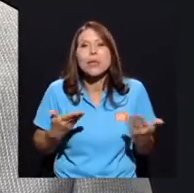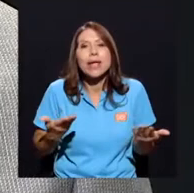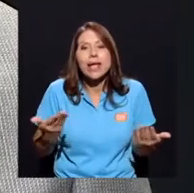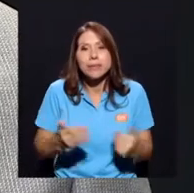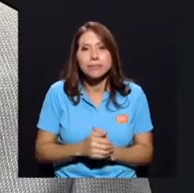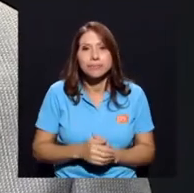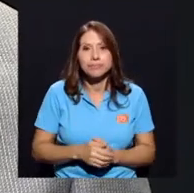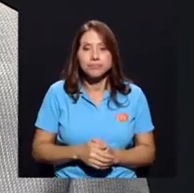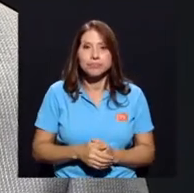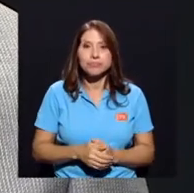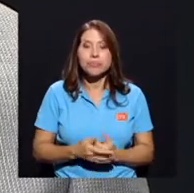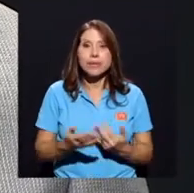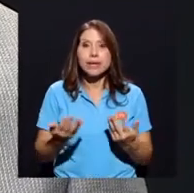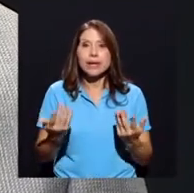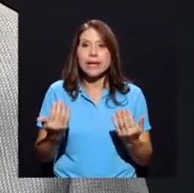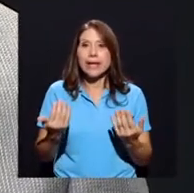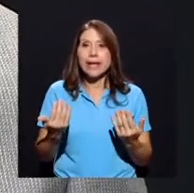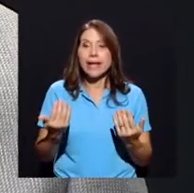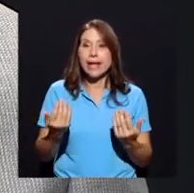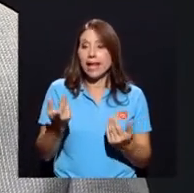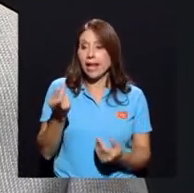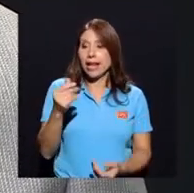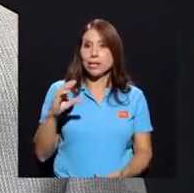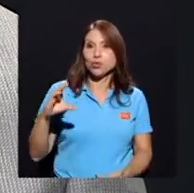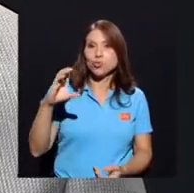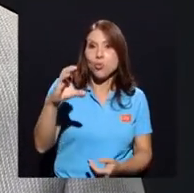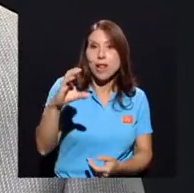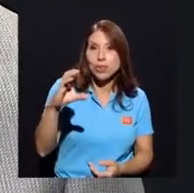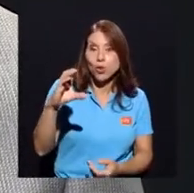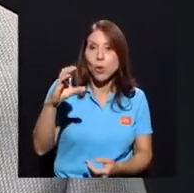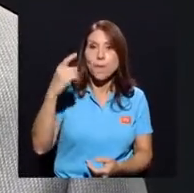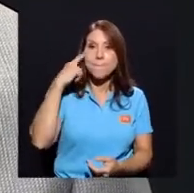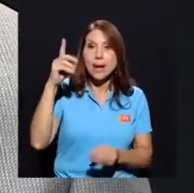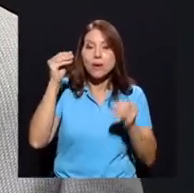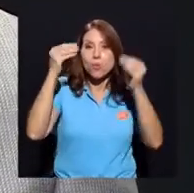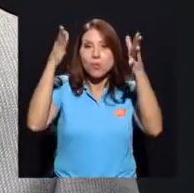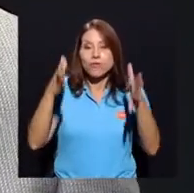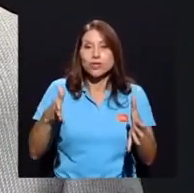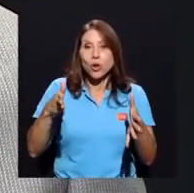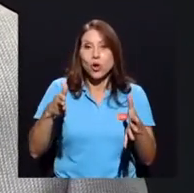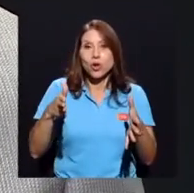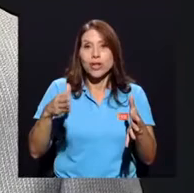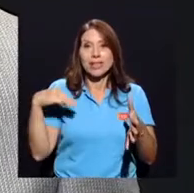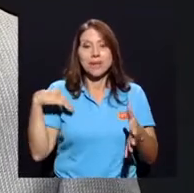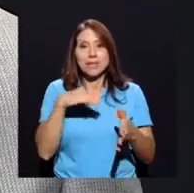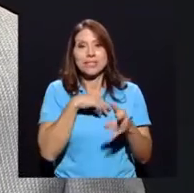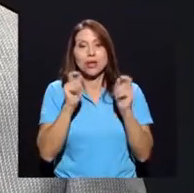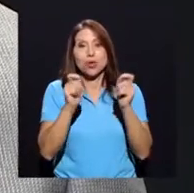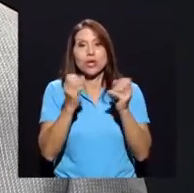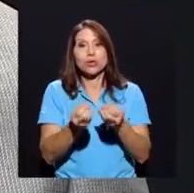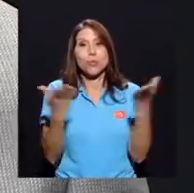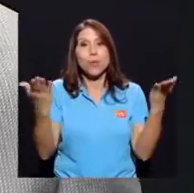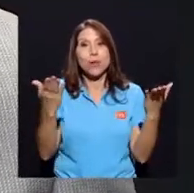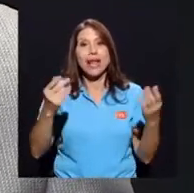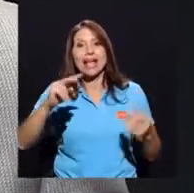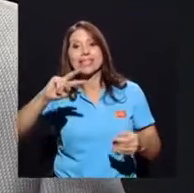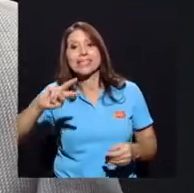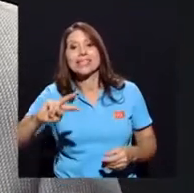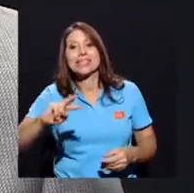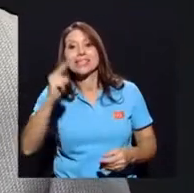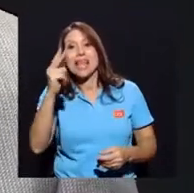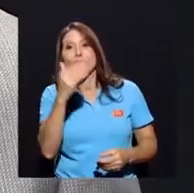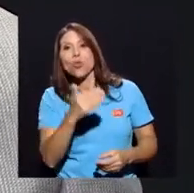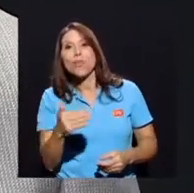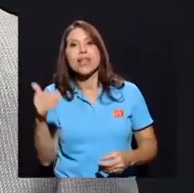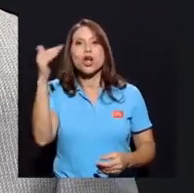el el cómo se llama el sueldo promedio para un profesor de el ministerio de que su pública y lo cual está bien